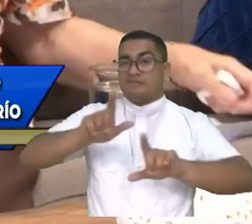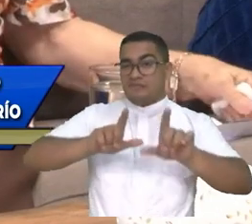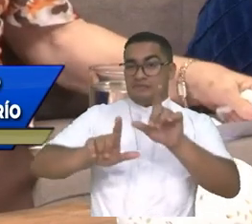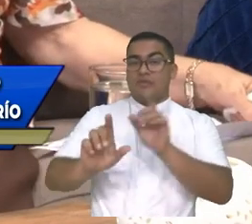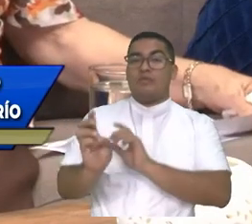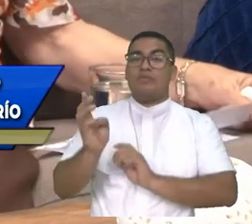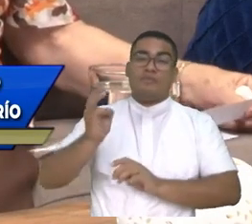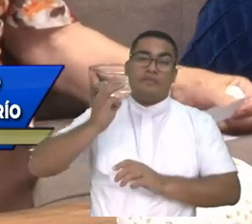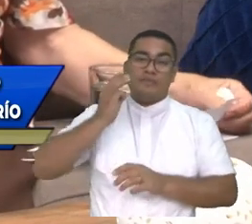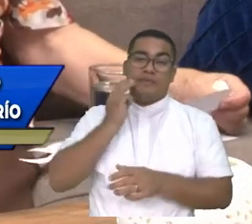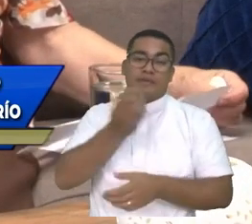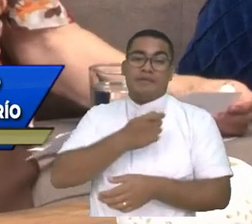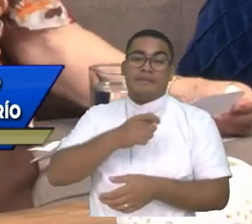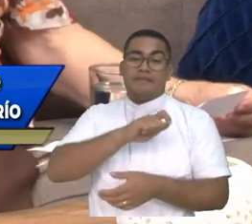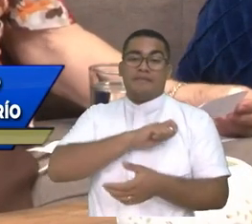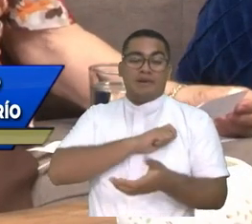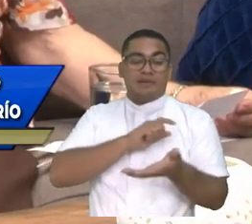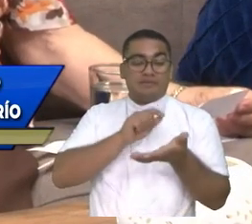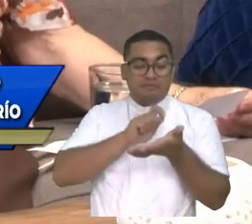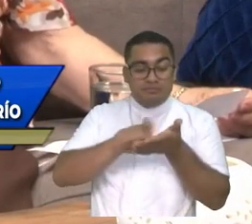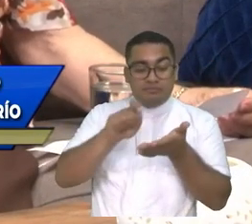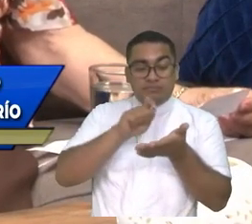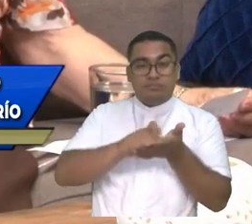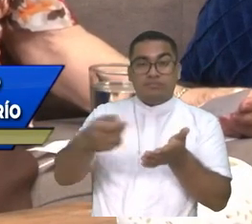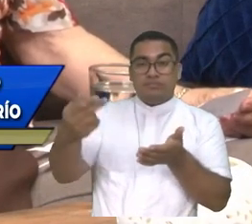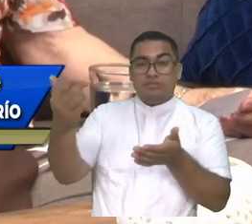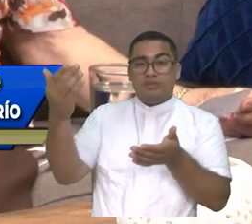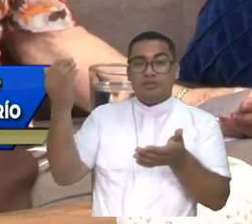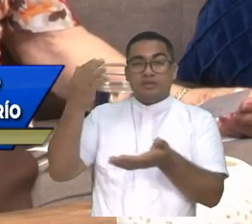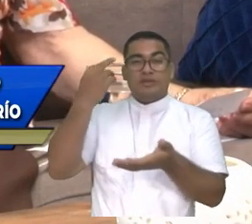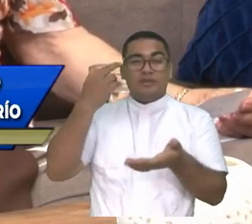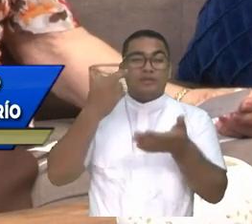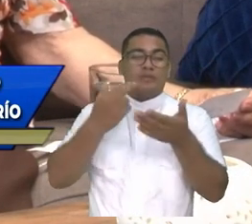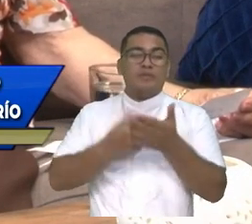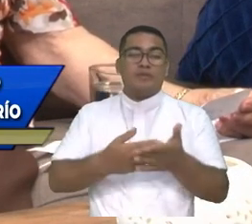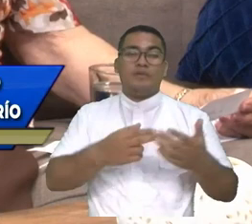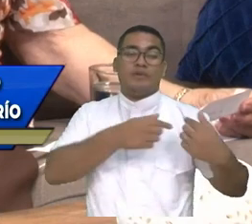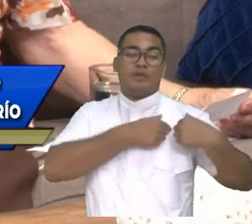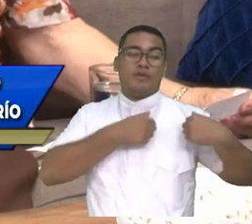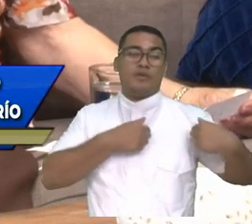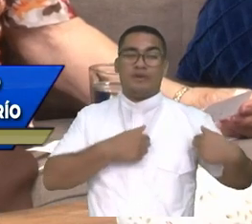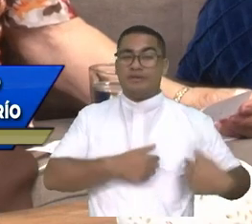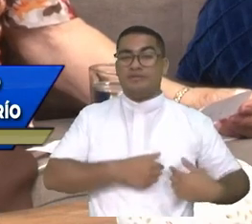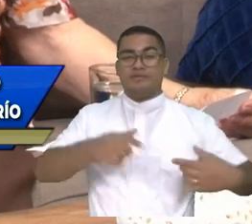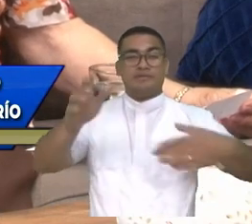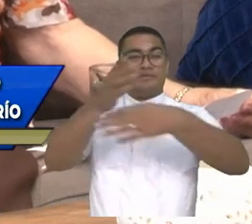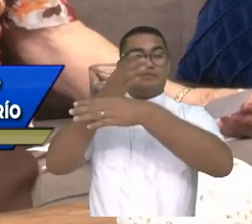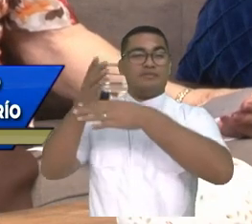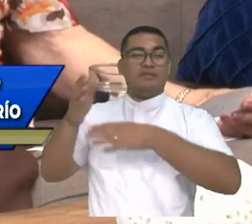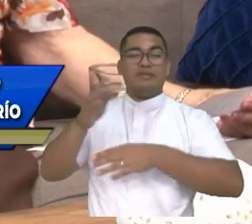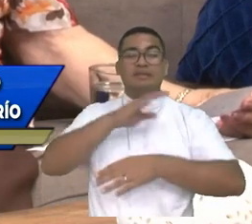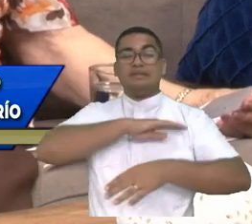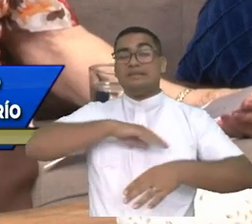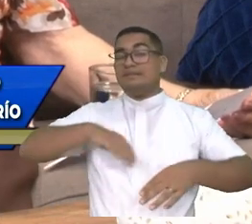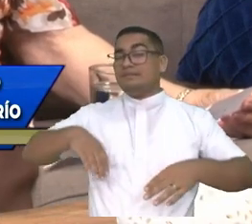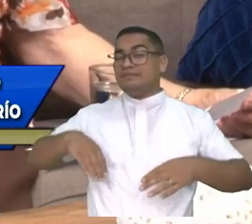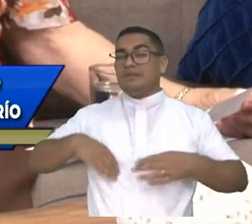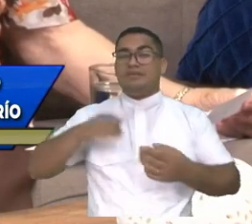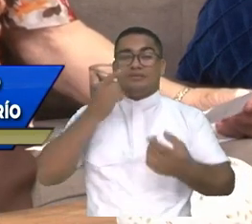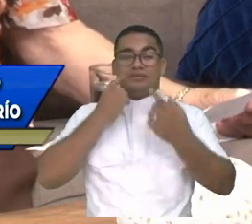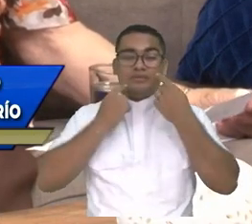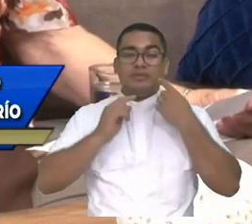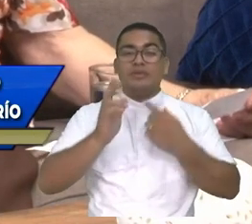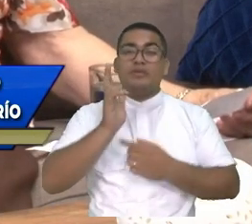madre la clara historia guarde corazones de todas las Españas llorad.